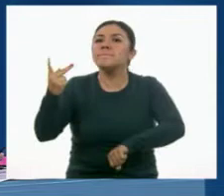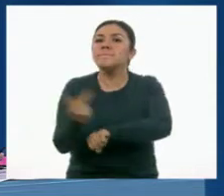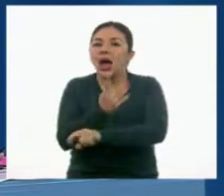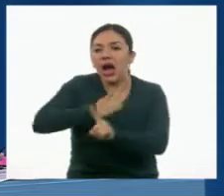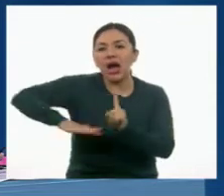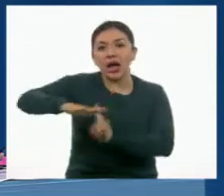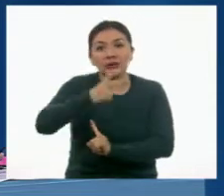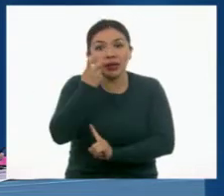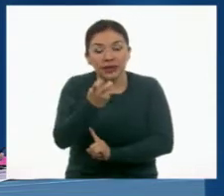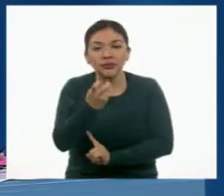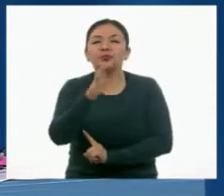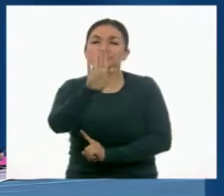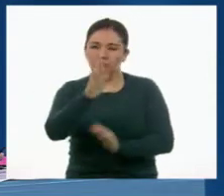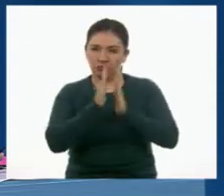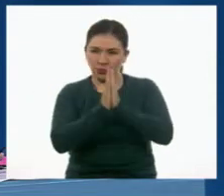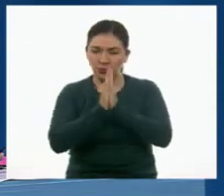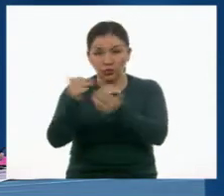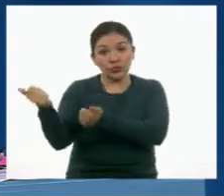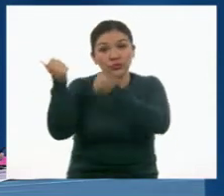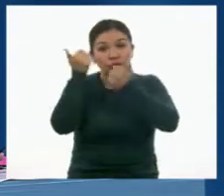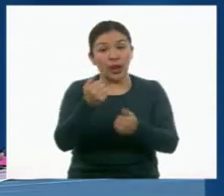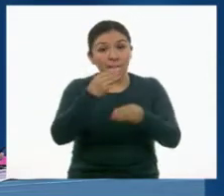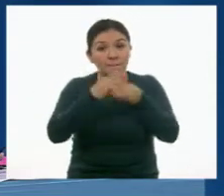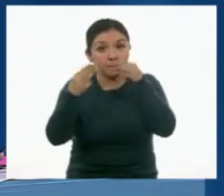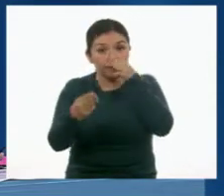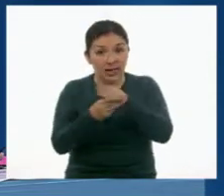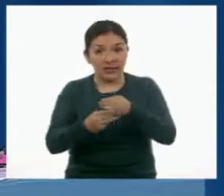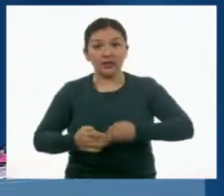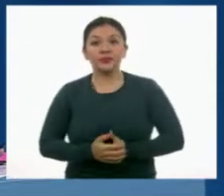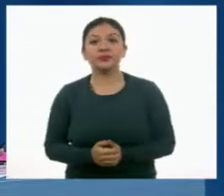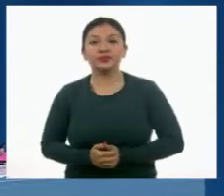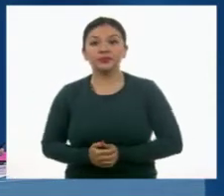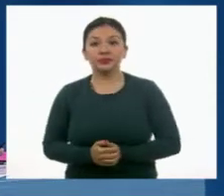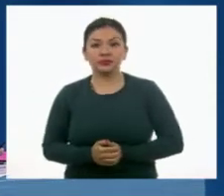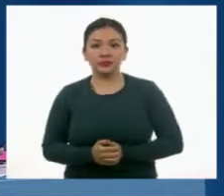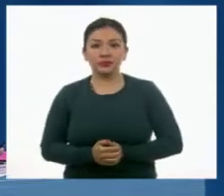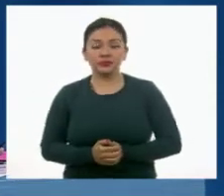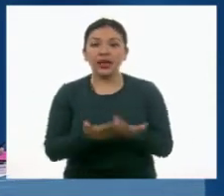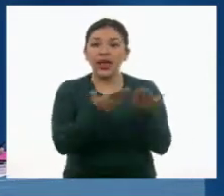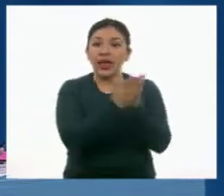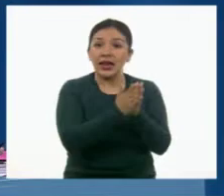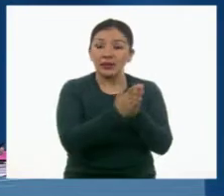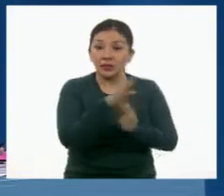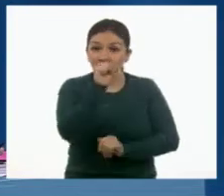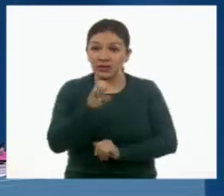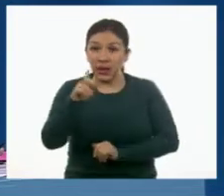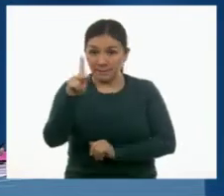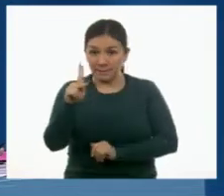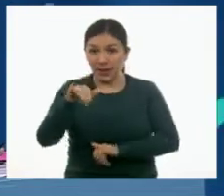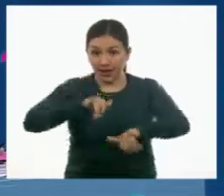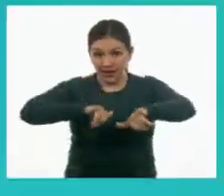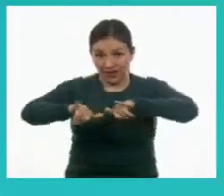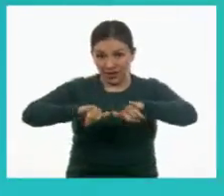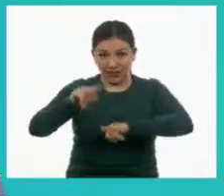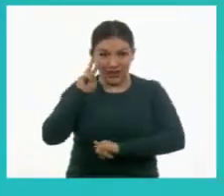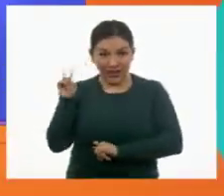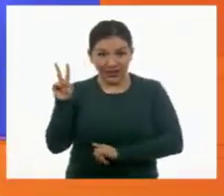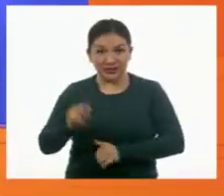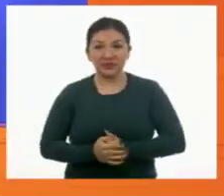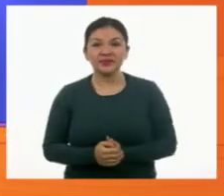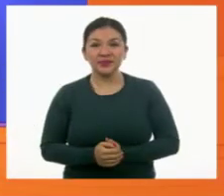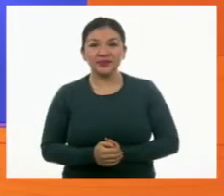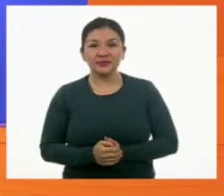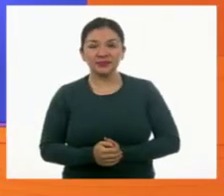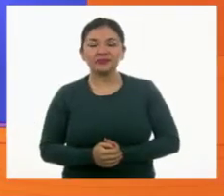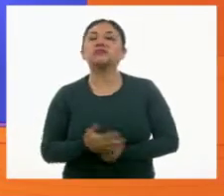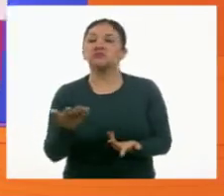ella. Y te voy a pedir que tengas listos los siguientes materiales. Tu libro de texto de geografía. Sí.